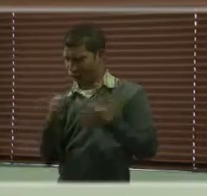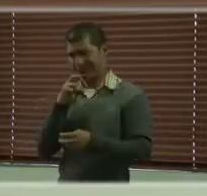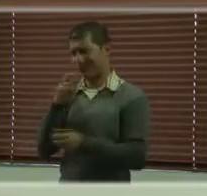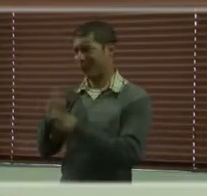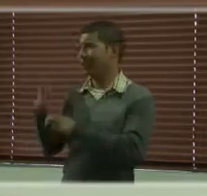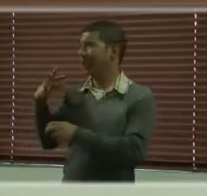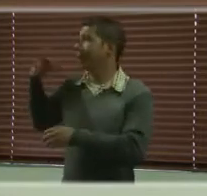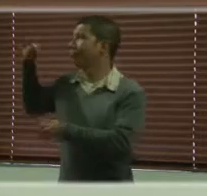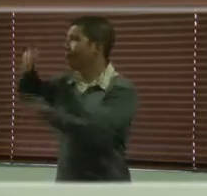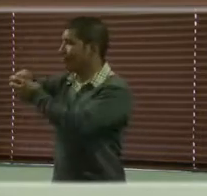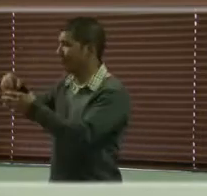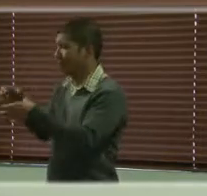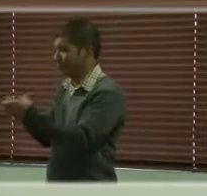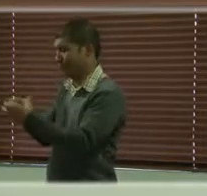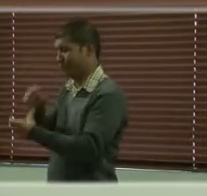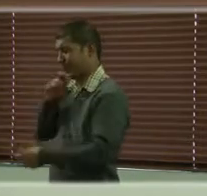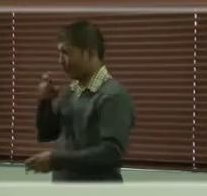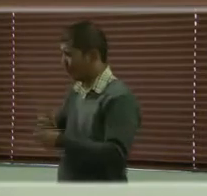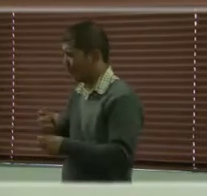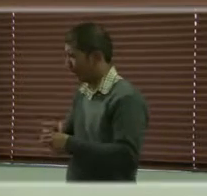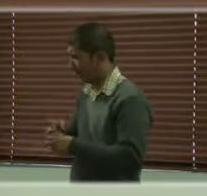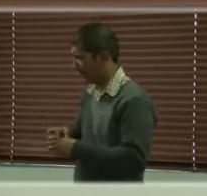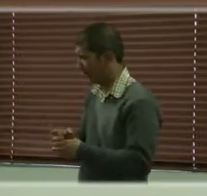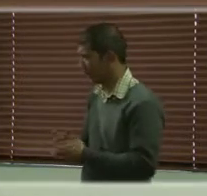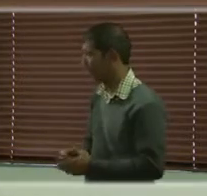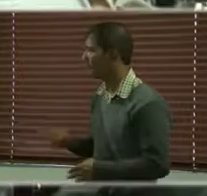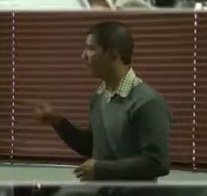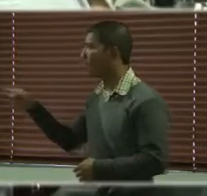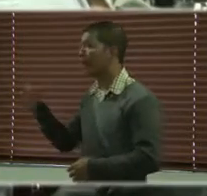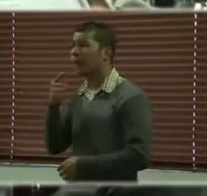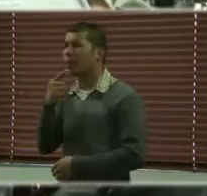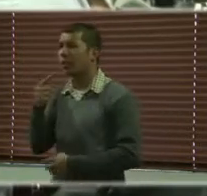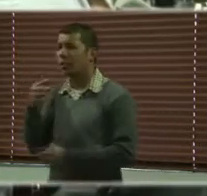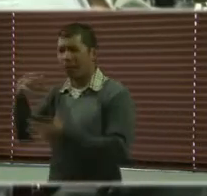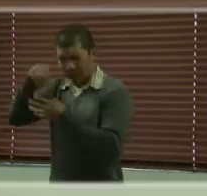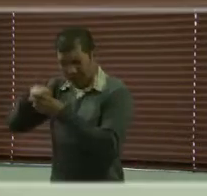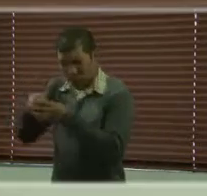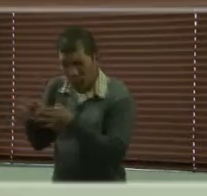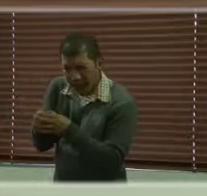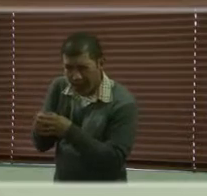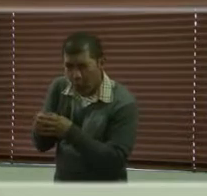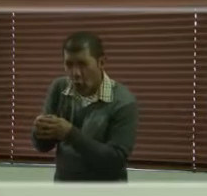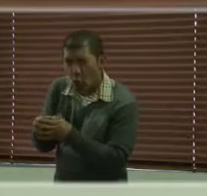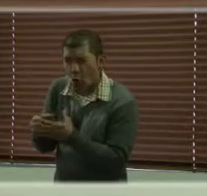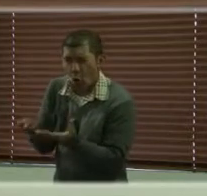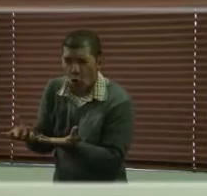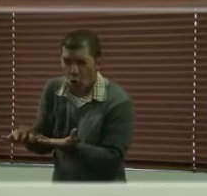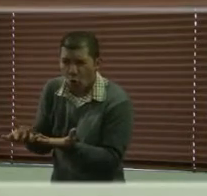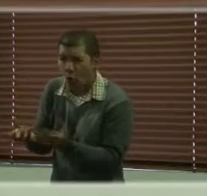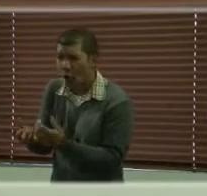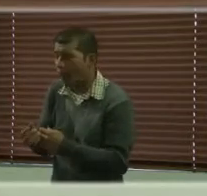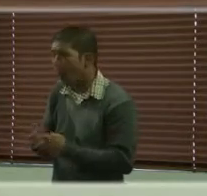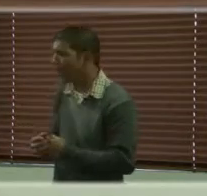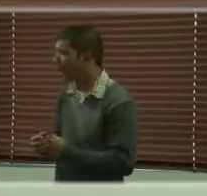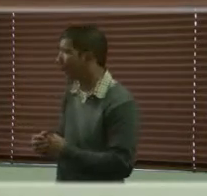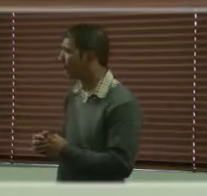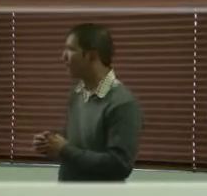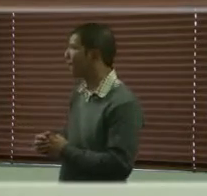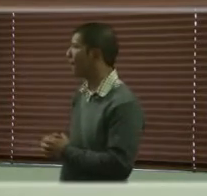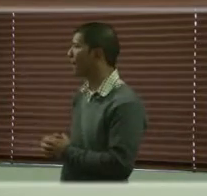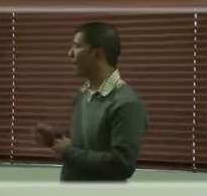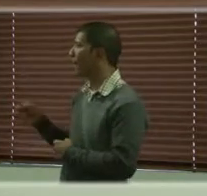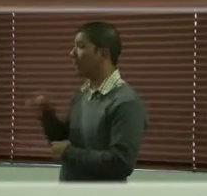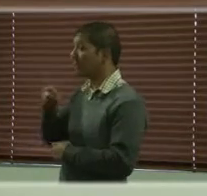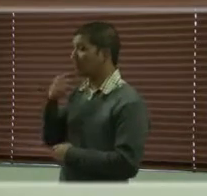dentro del comité es la pregunta o si dentro del comité Bueno sí efectivamente